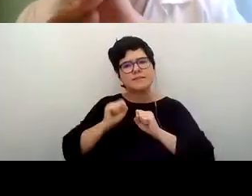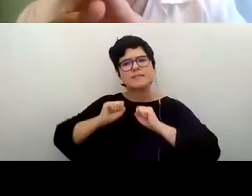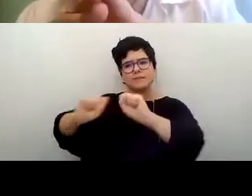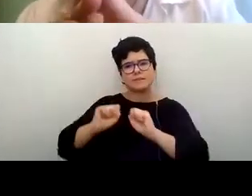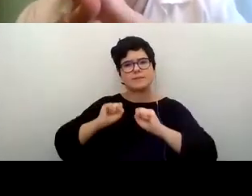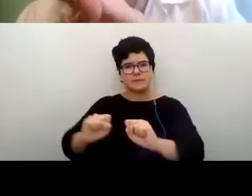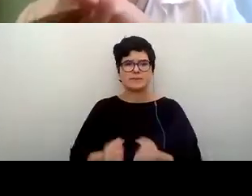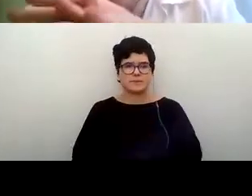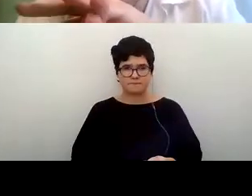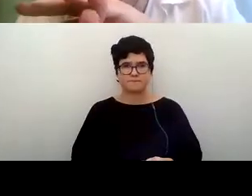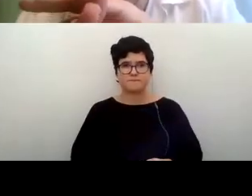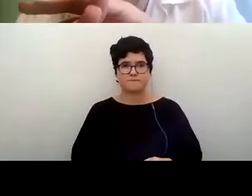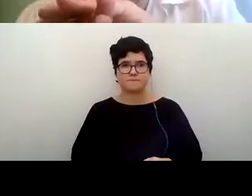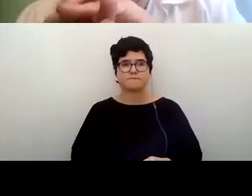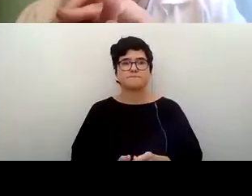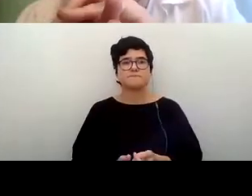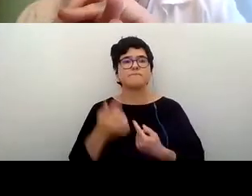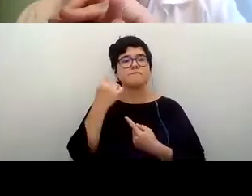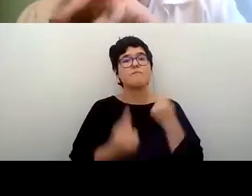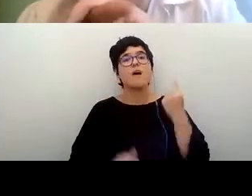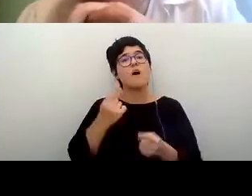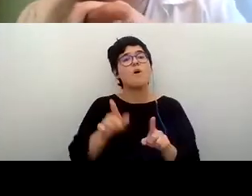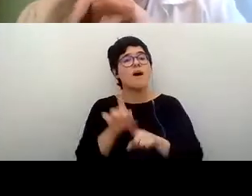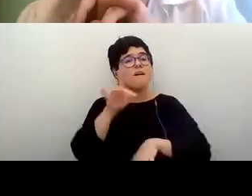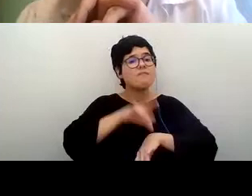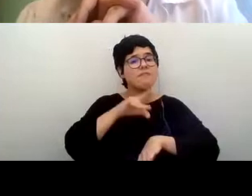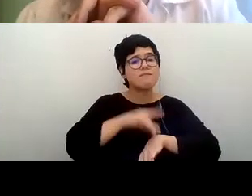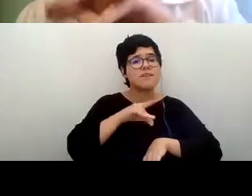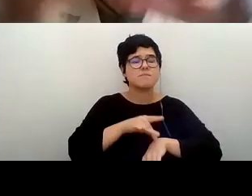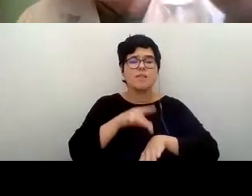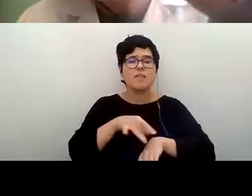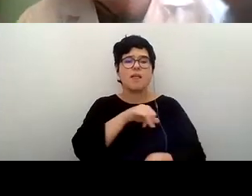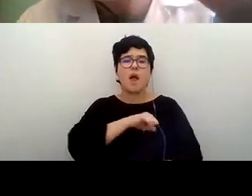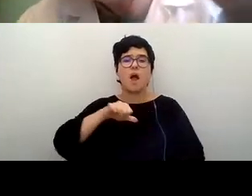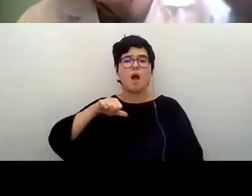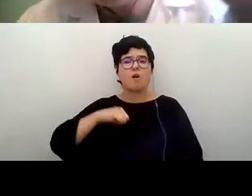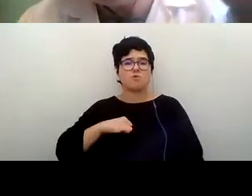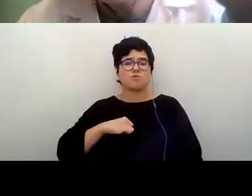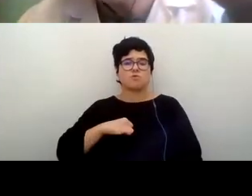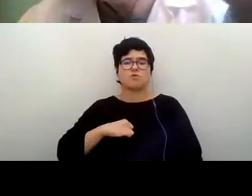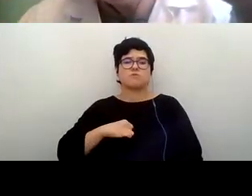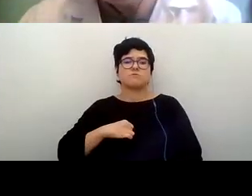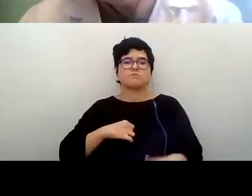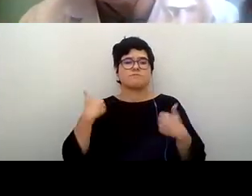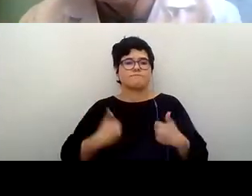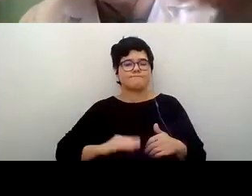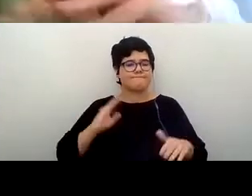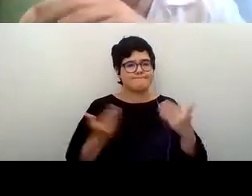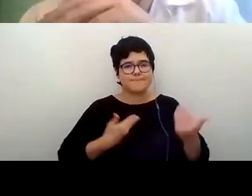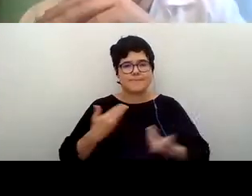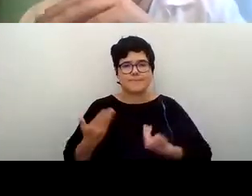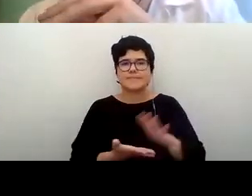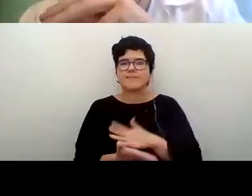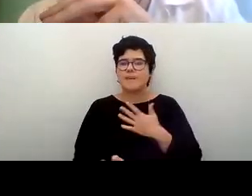hay determinadas enfermedades, que son todas las enfermedades autoinmunes, en las que hay algún trastorno, que bien no se sabe cuál